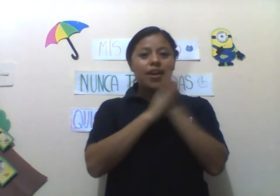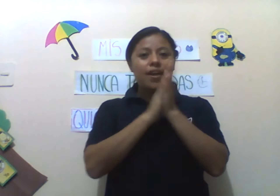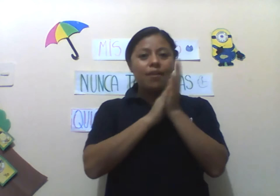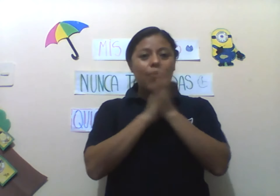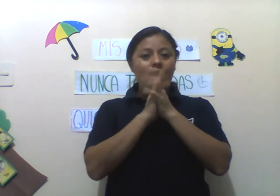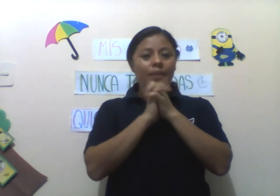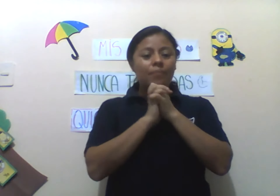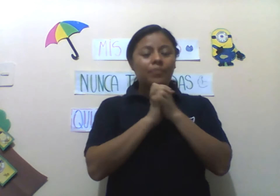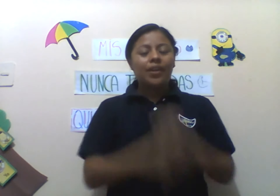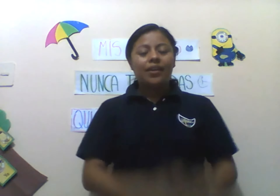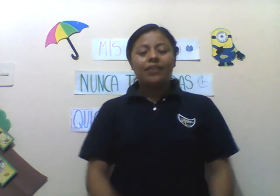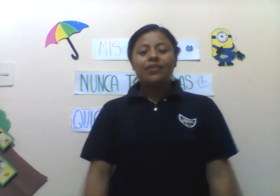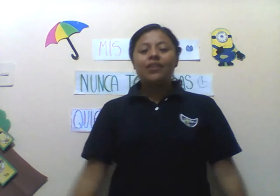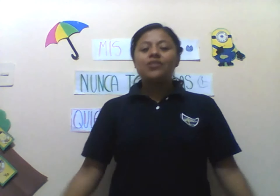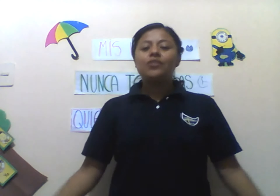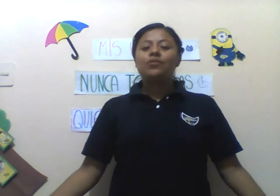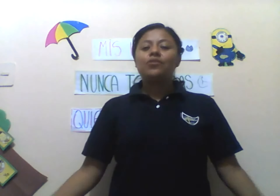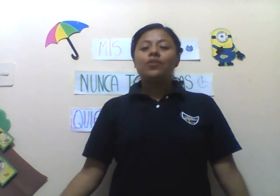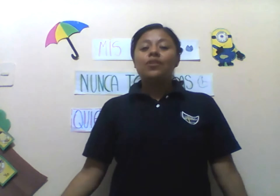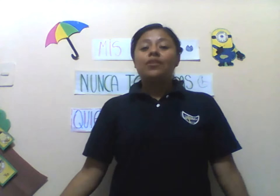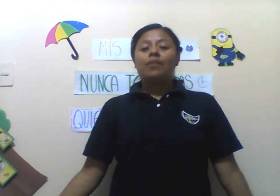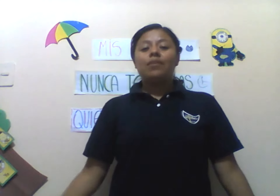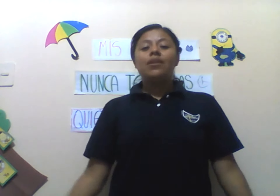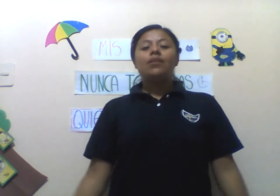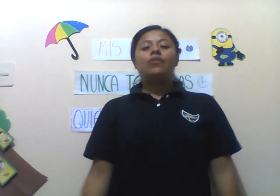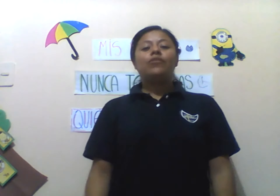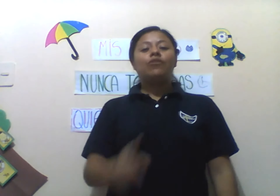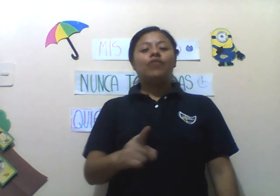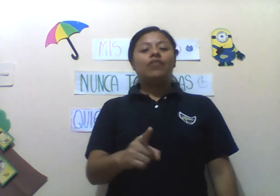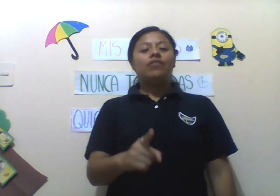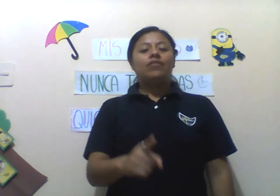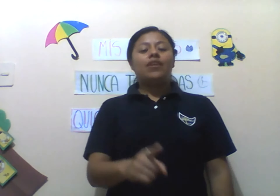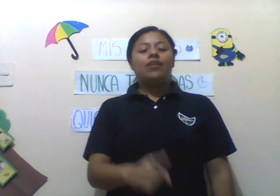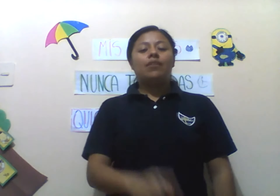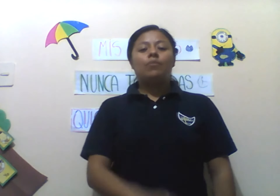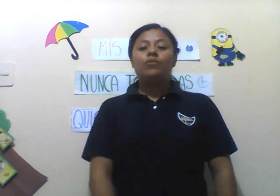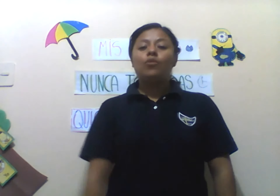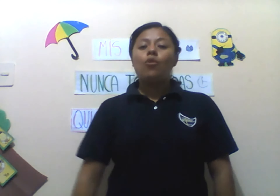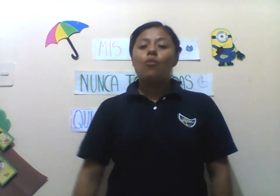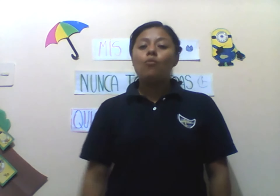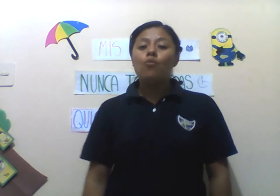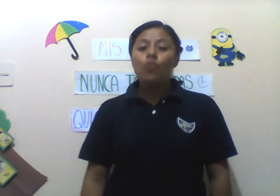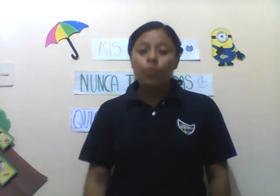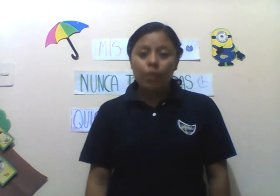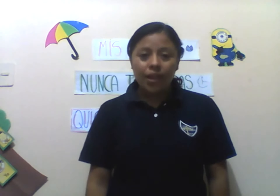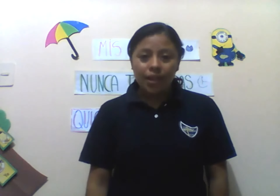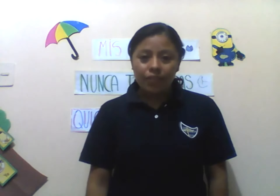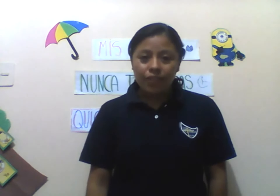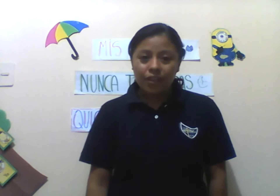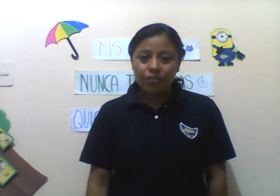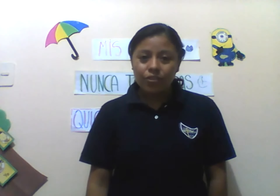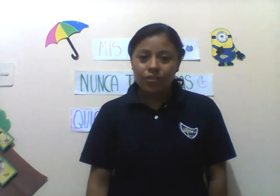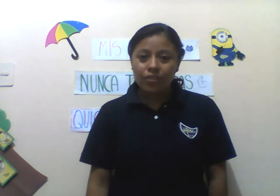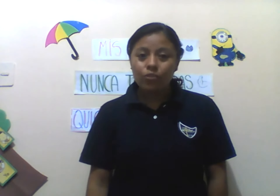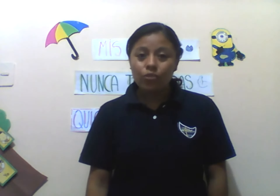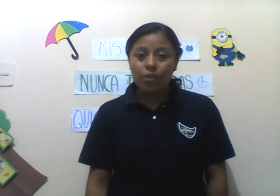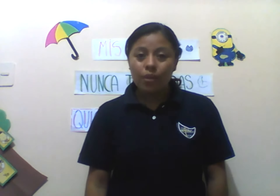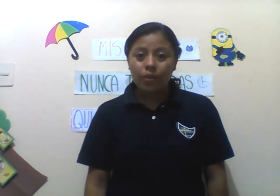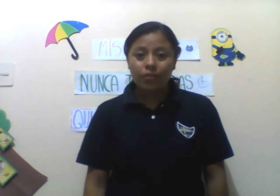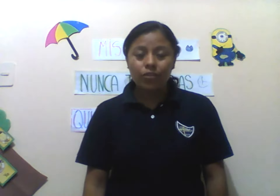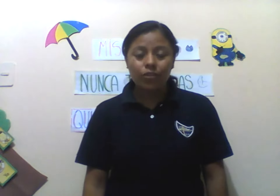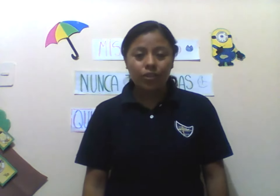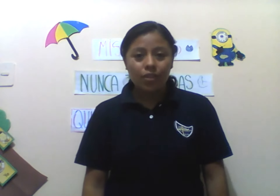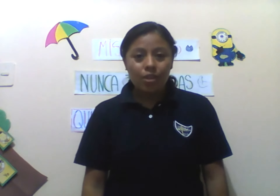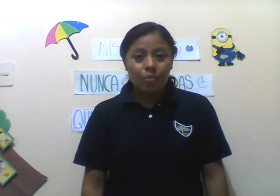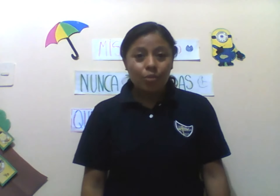mucha agua, así que chicos, bien, los quiero felicitar, he visto muy buenas calificaciones en sus